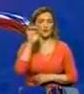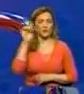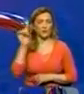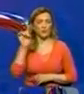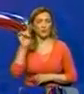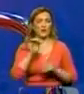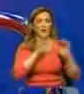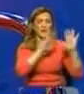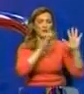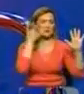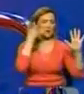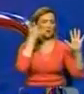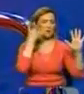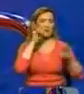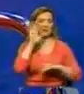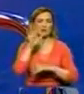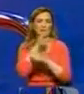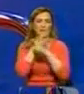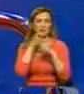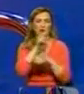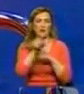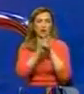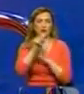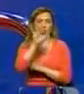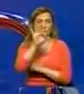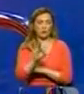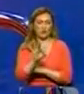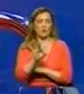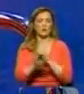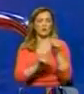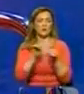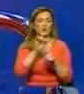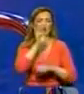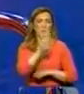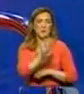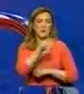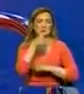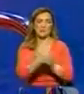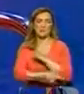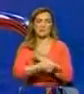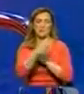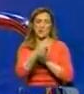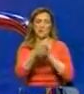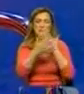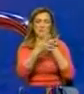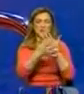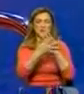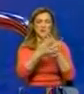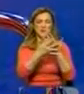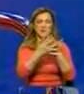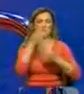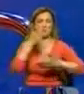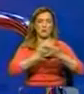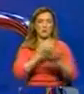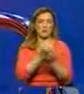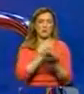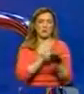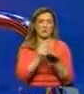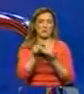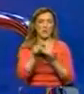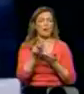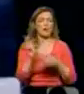son falsas en 2019 4 personas fueron sancionadas con prisión y multa económica por hacer mal uso del número de emergencias